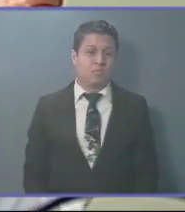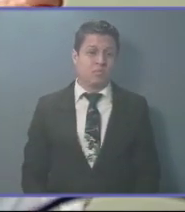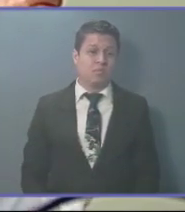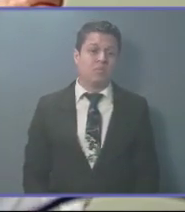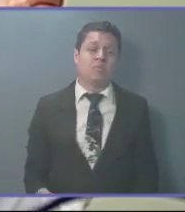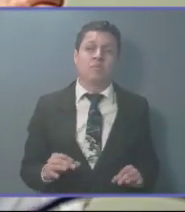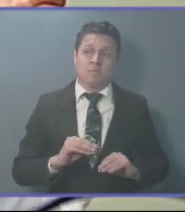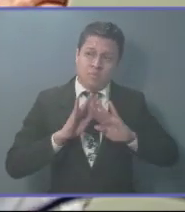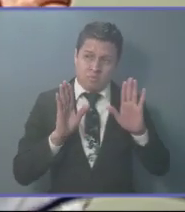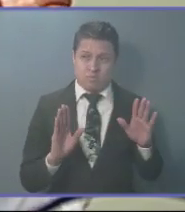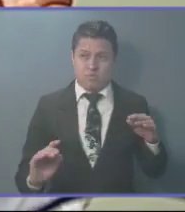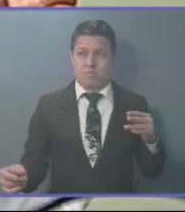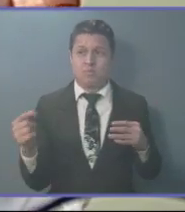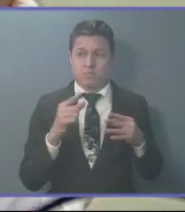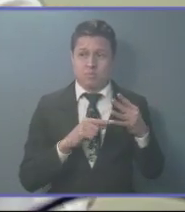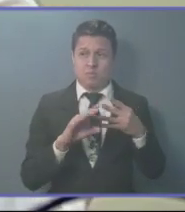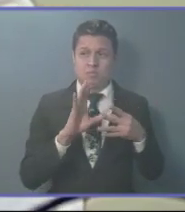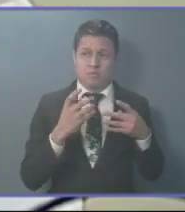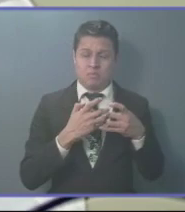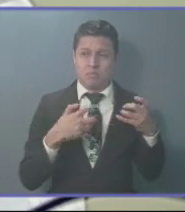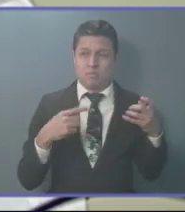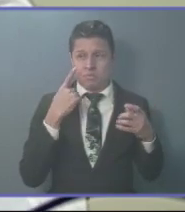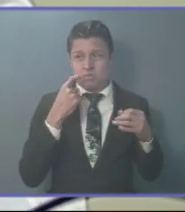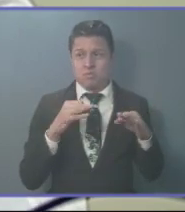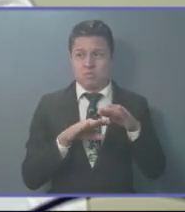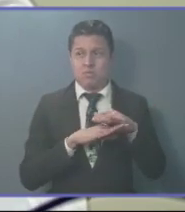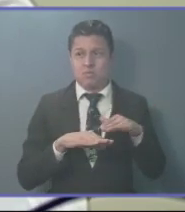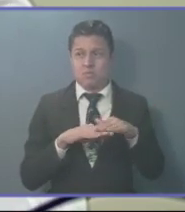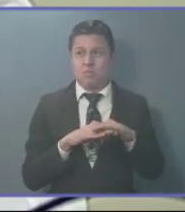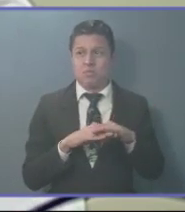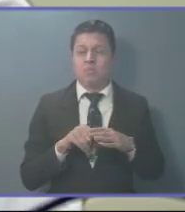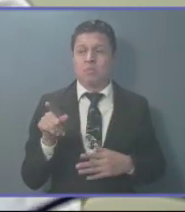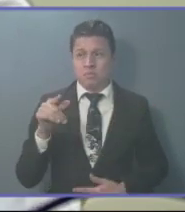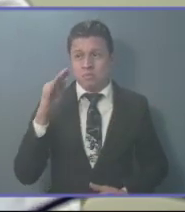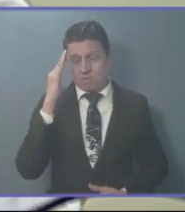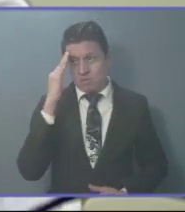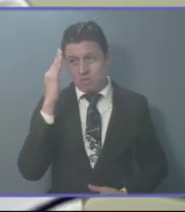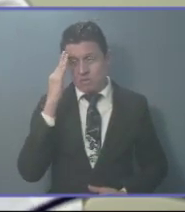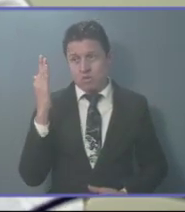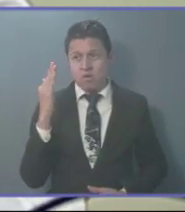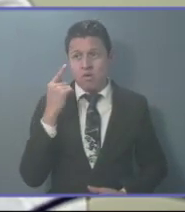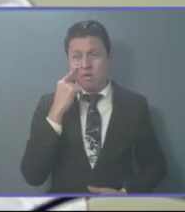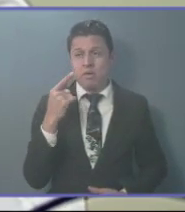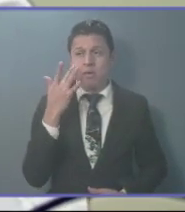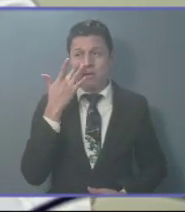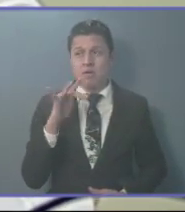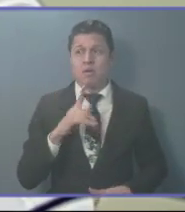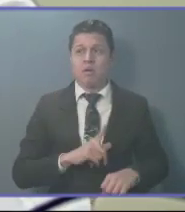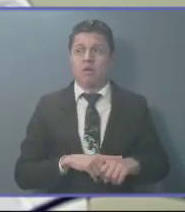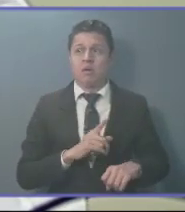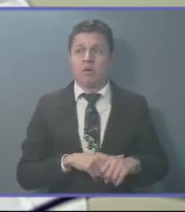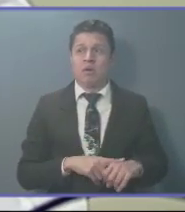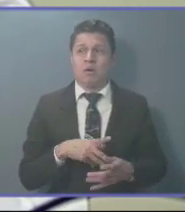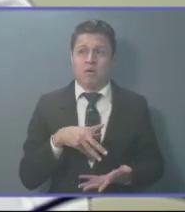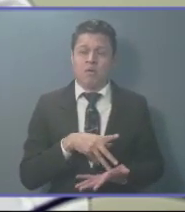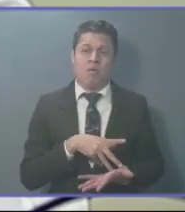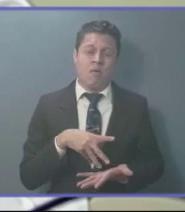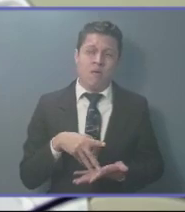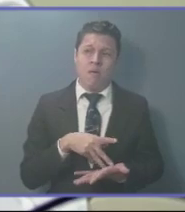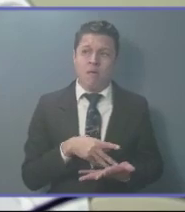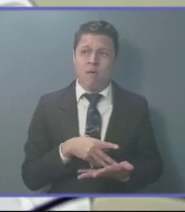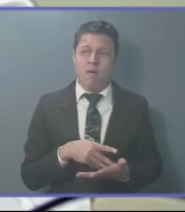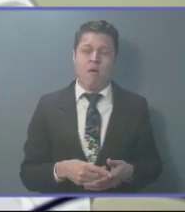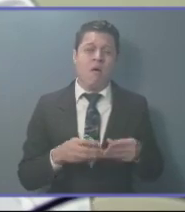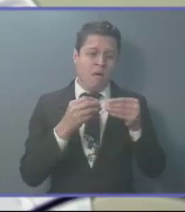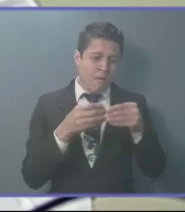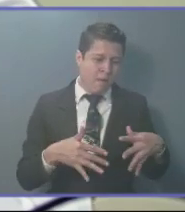veto por inconstitucionalidad tiene a la base de que él está sabiendo jugar con los tiempos para que la población salvadoreña se